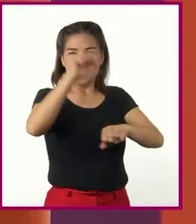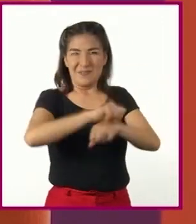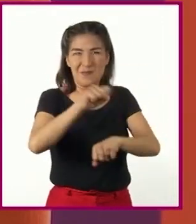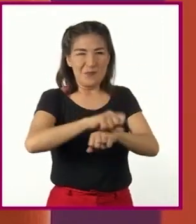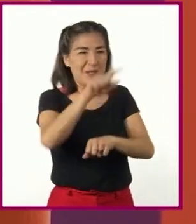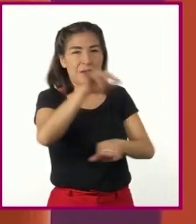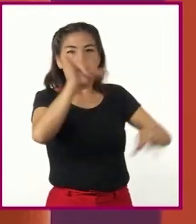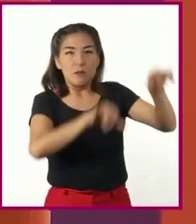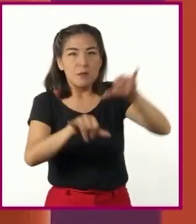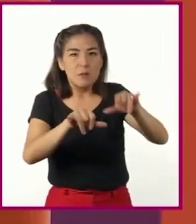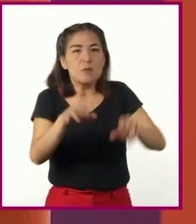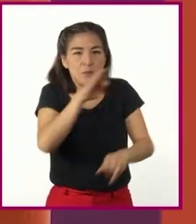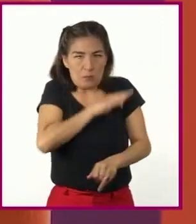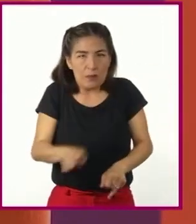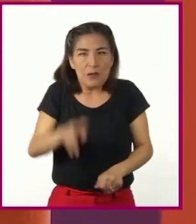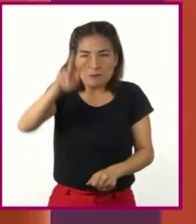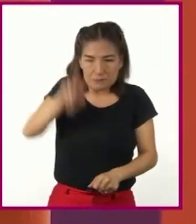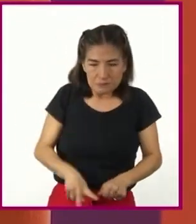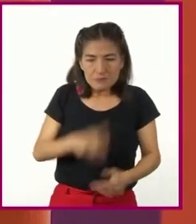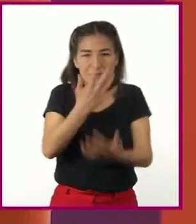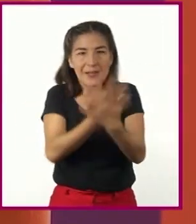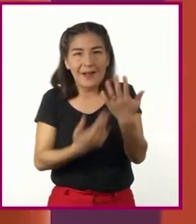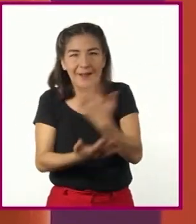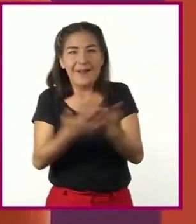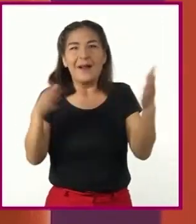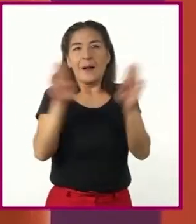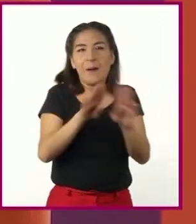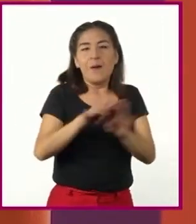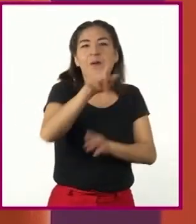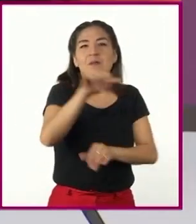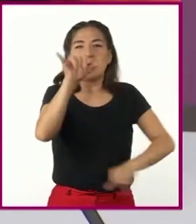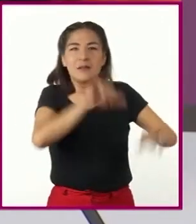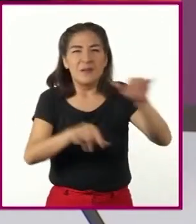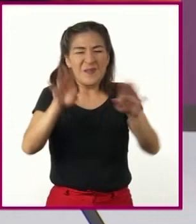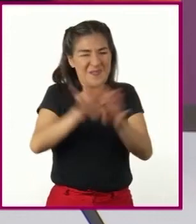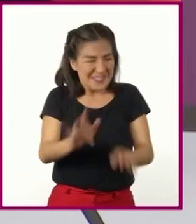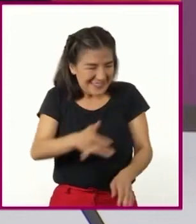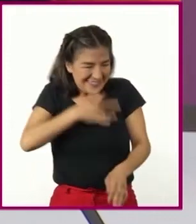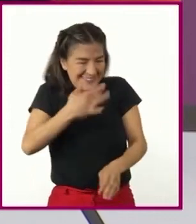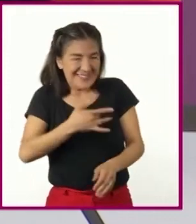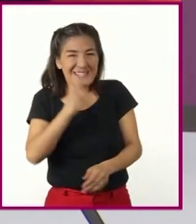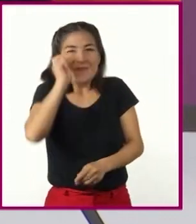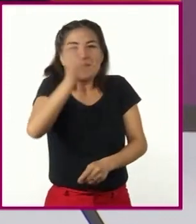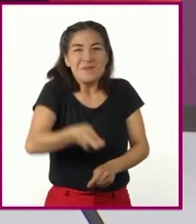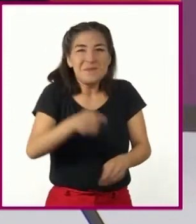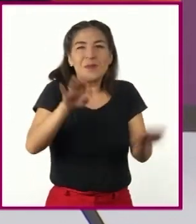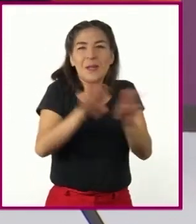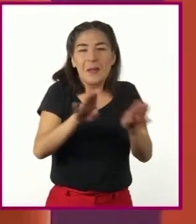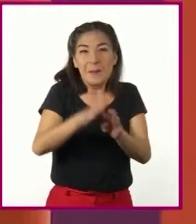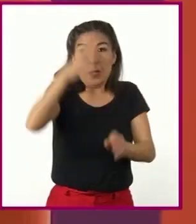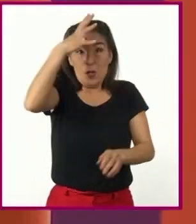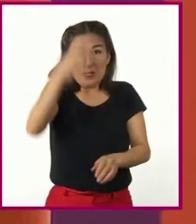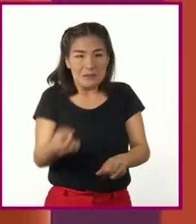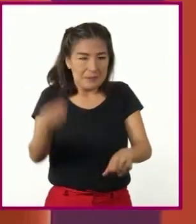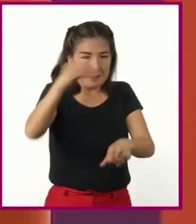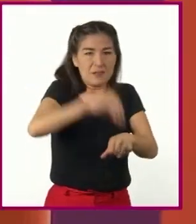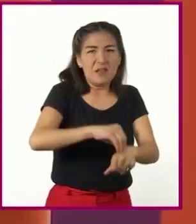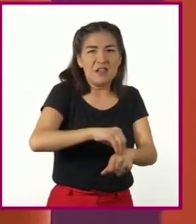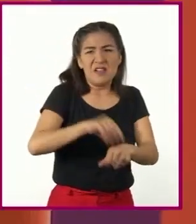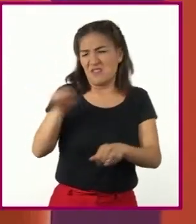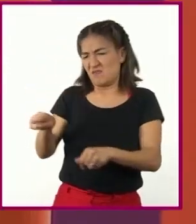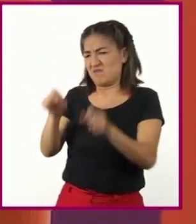ser laboratorios realmente, que realmente ellos experimentaran y esos conceptos los crearan ahí, no en el